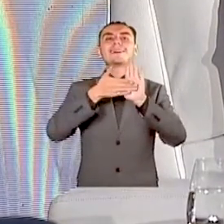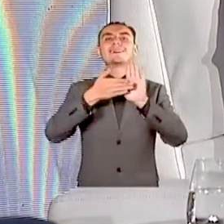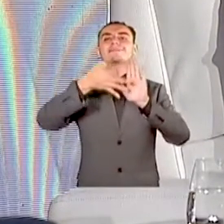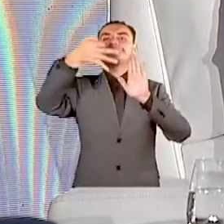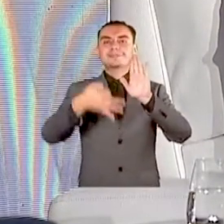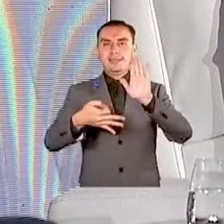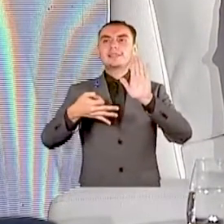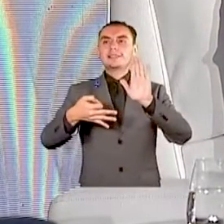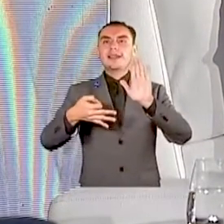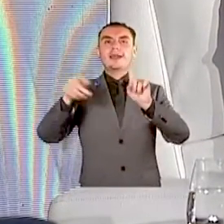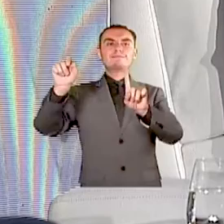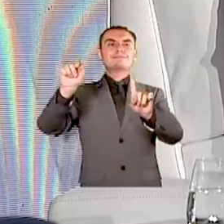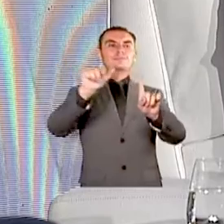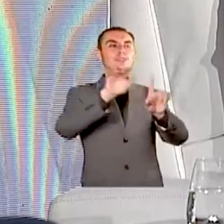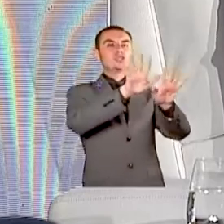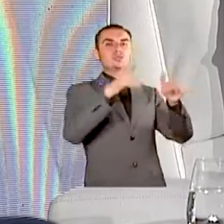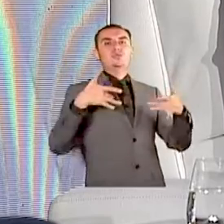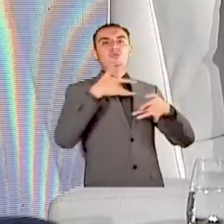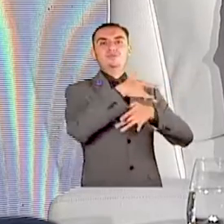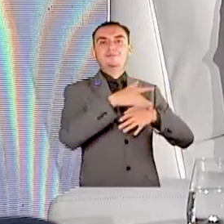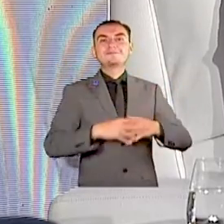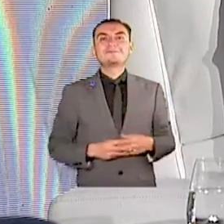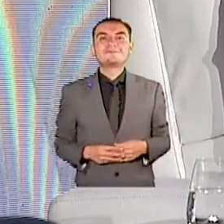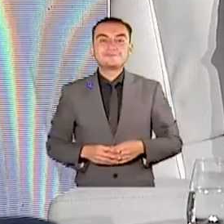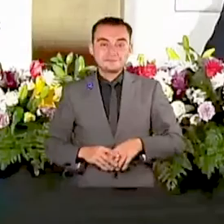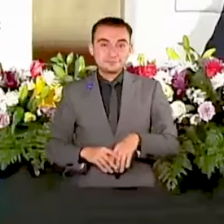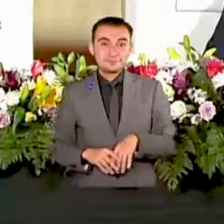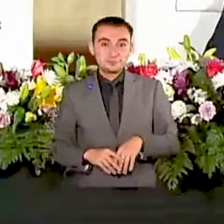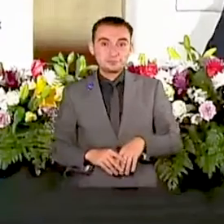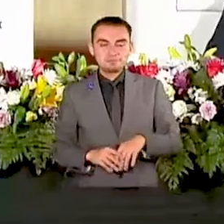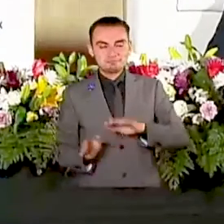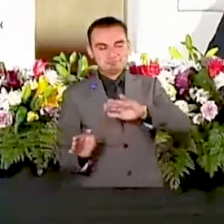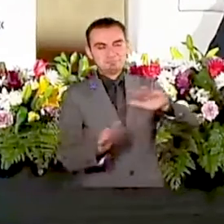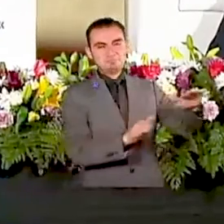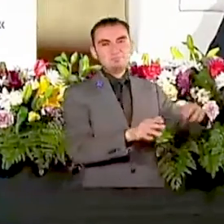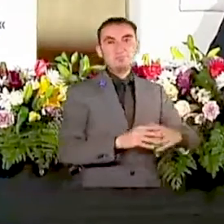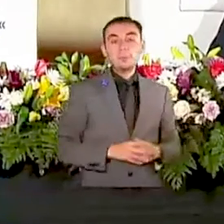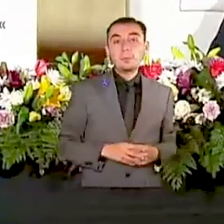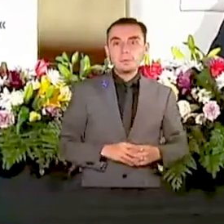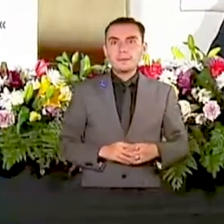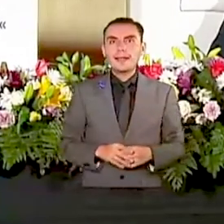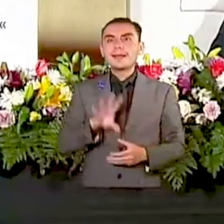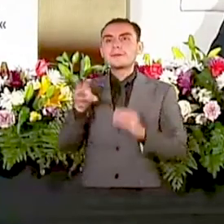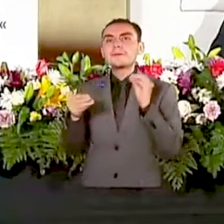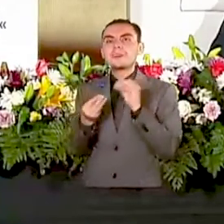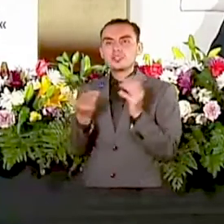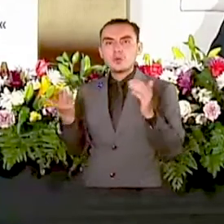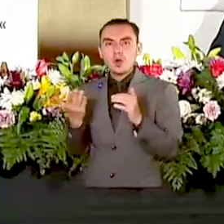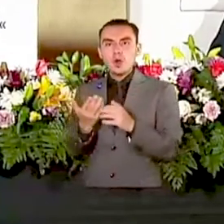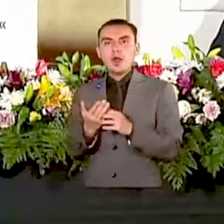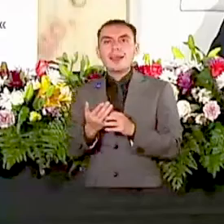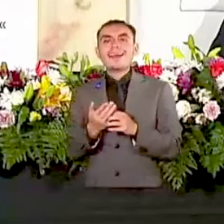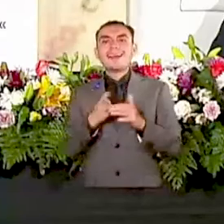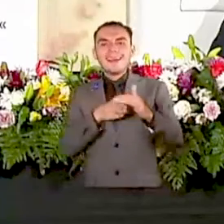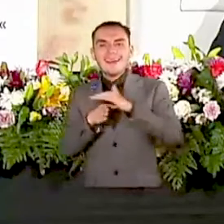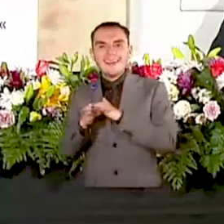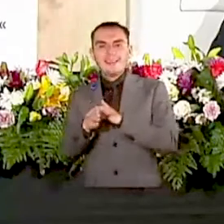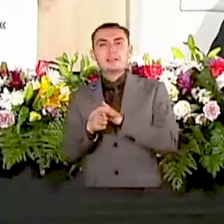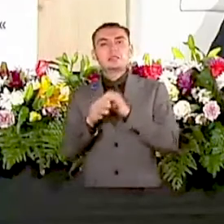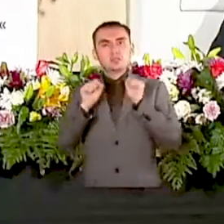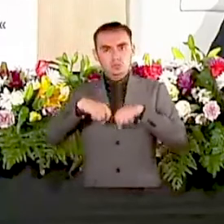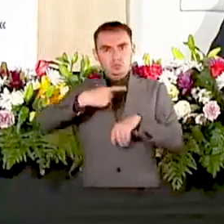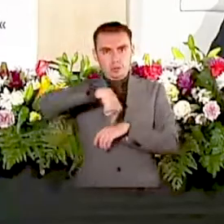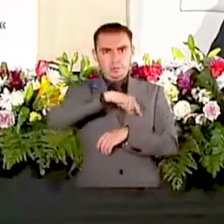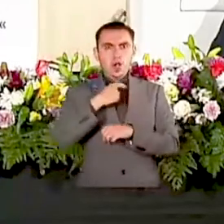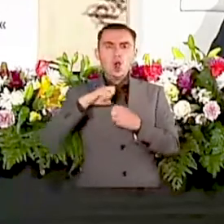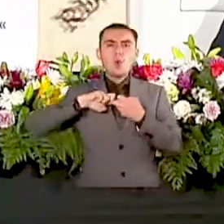los recursos de la salud. De otra parte, el dragado al canal de acceso, una